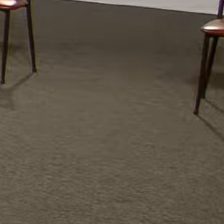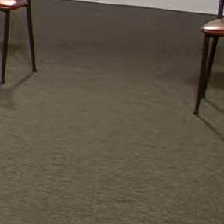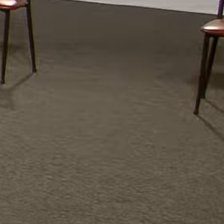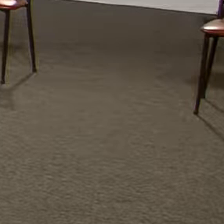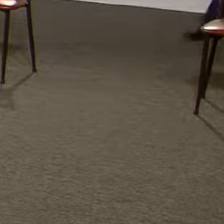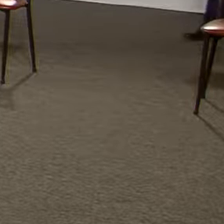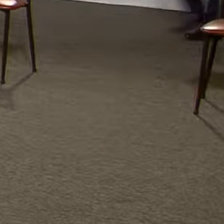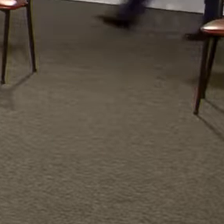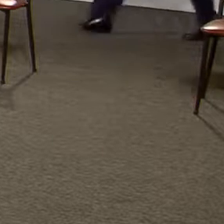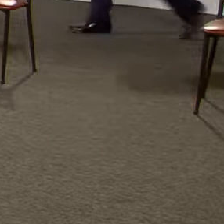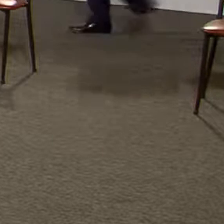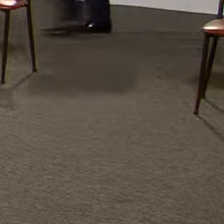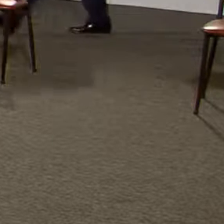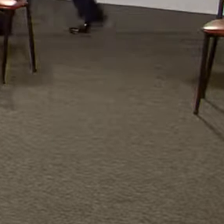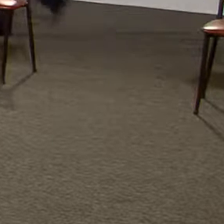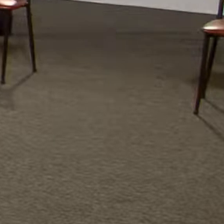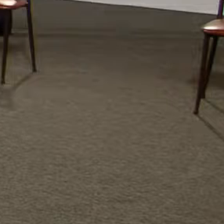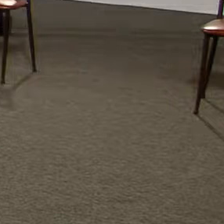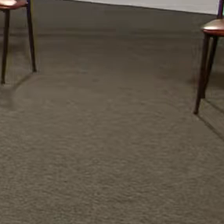días.